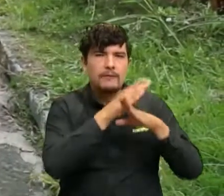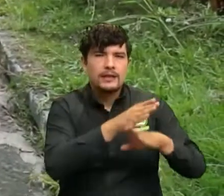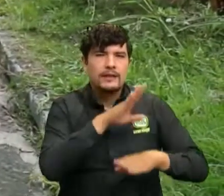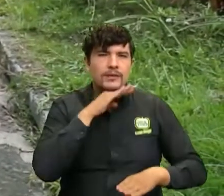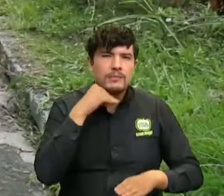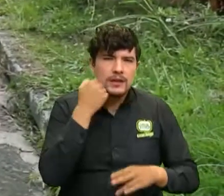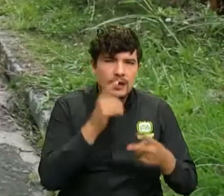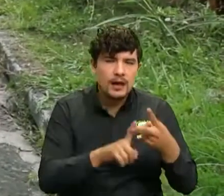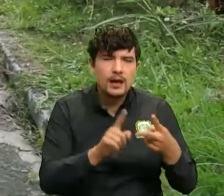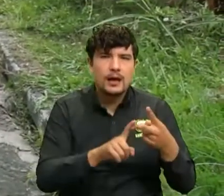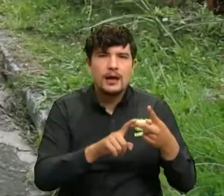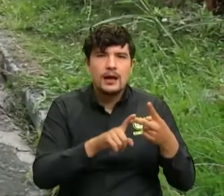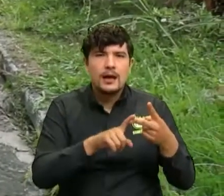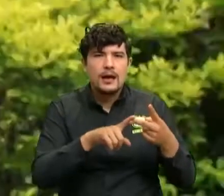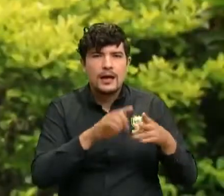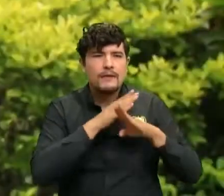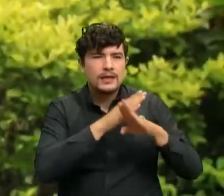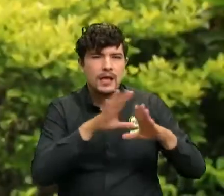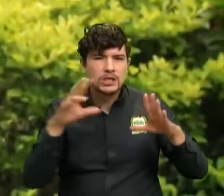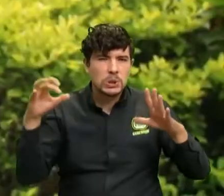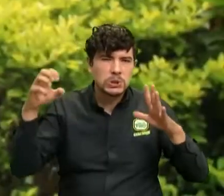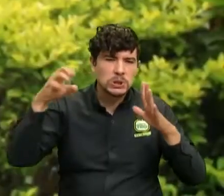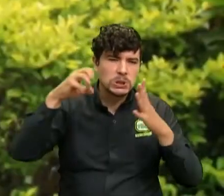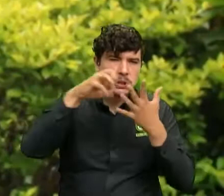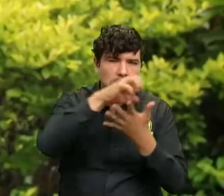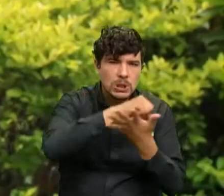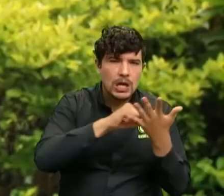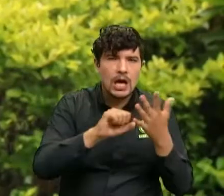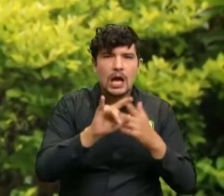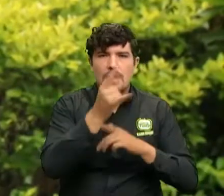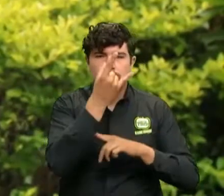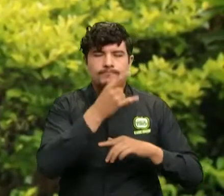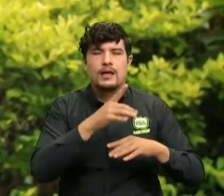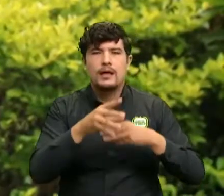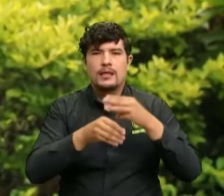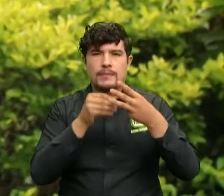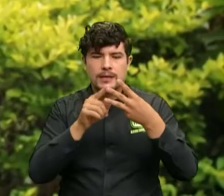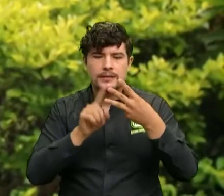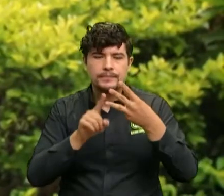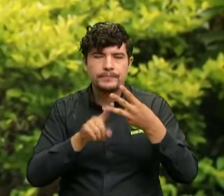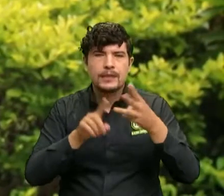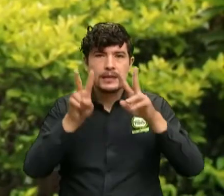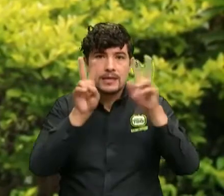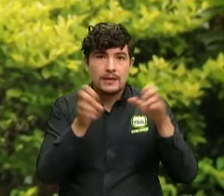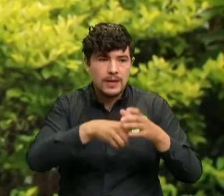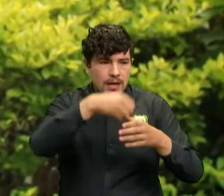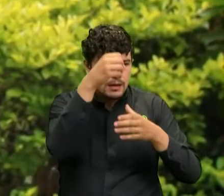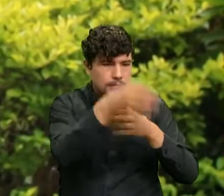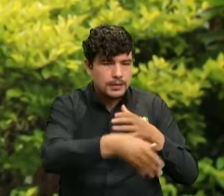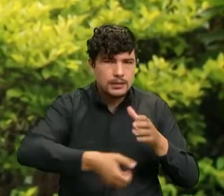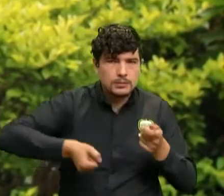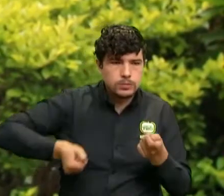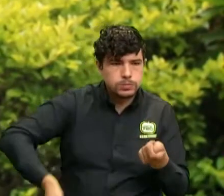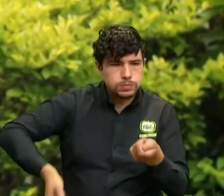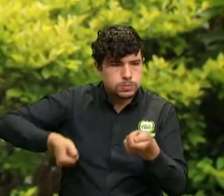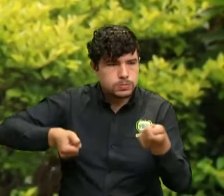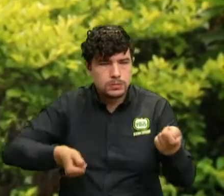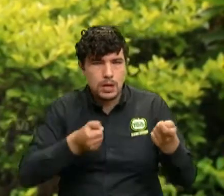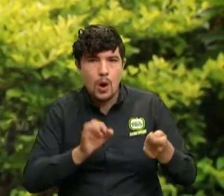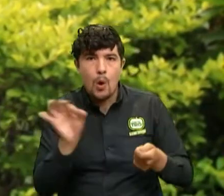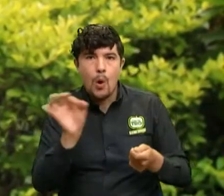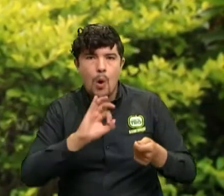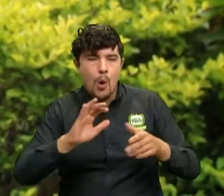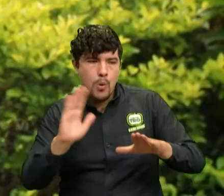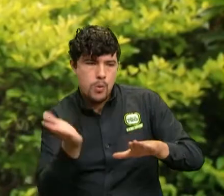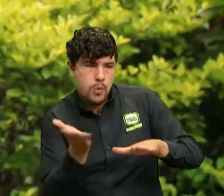enfermedades, un tema de fertilización, y una tercera parte que sería el manejo de poda de las plantaciones